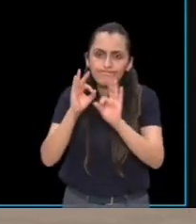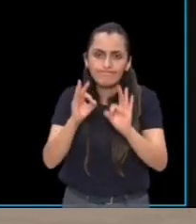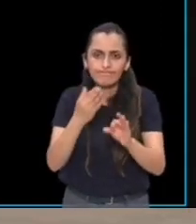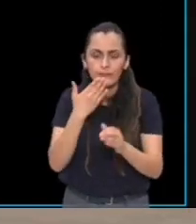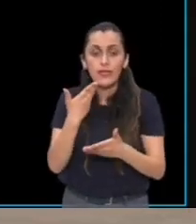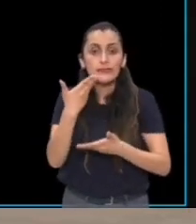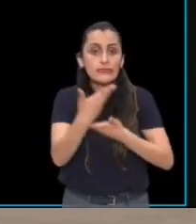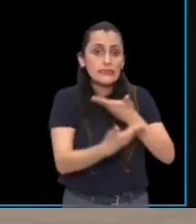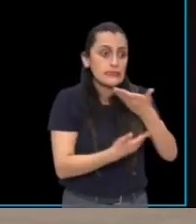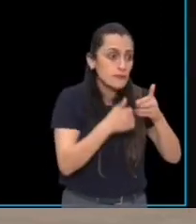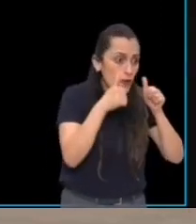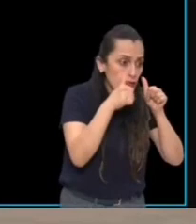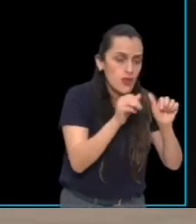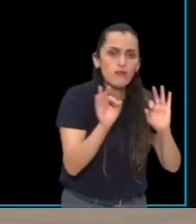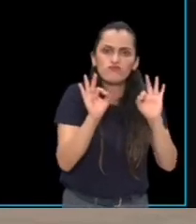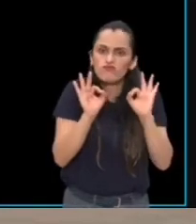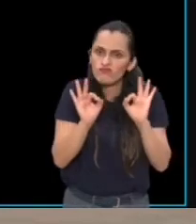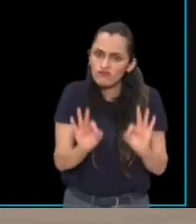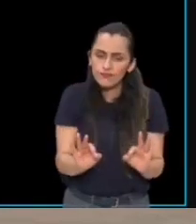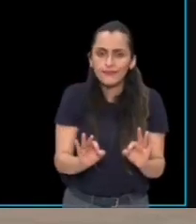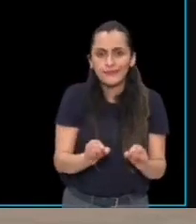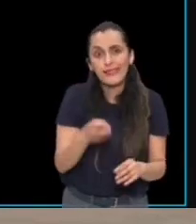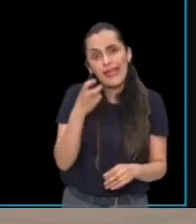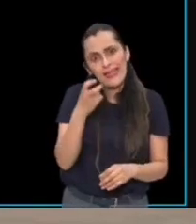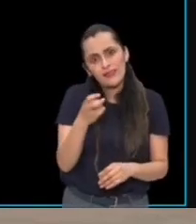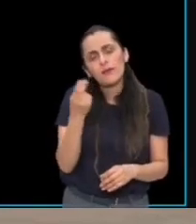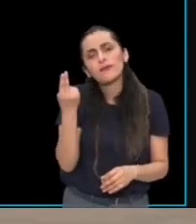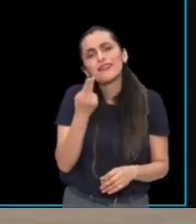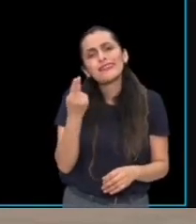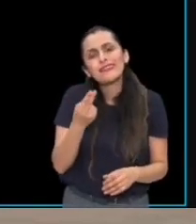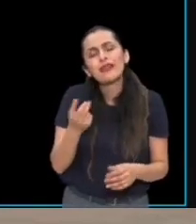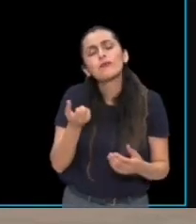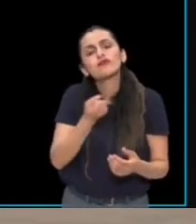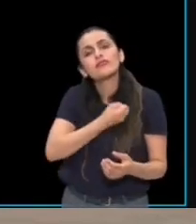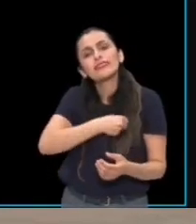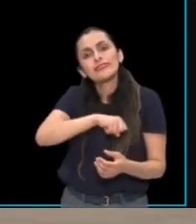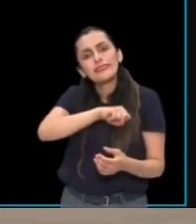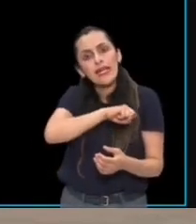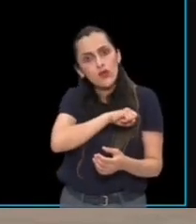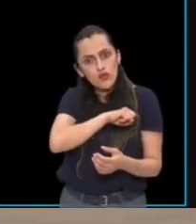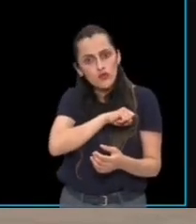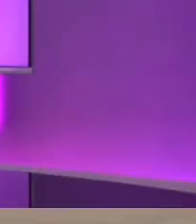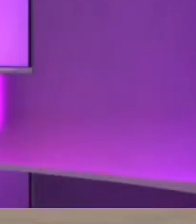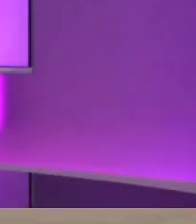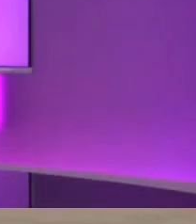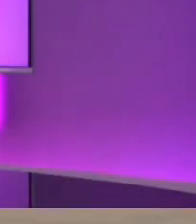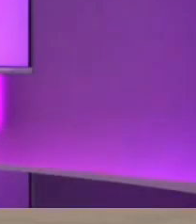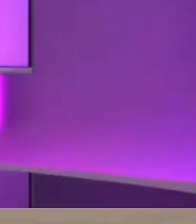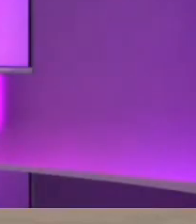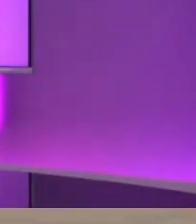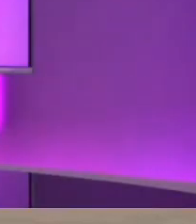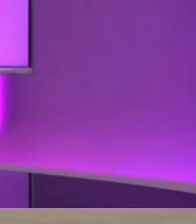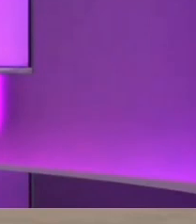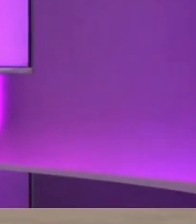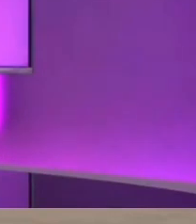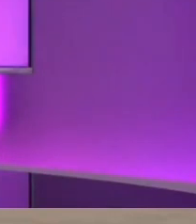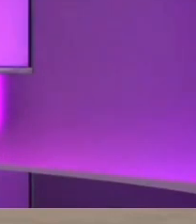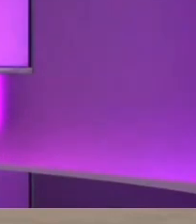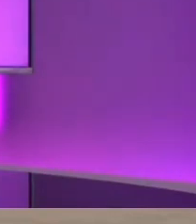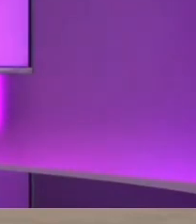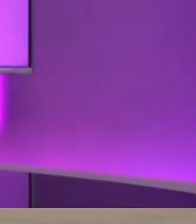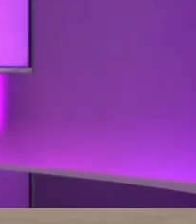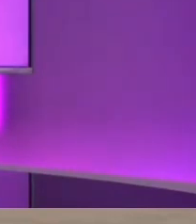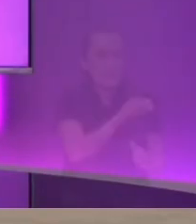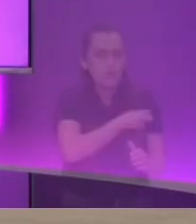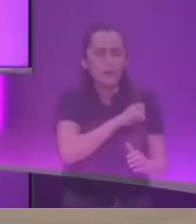insistir, necesitamos generar una corresponsabilidad en el cuidado de la salud con los mexicanos. Diputada, por eso habla es tan precisamente importante para Fuerza por